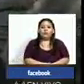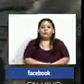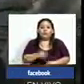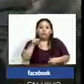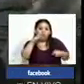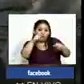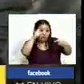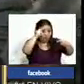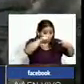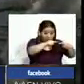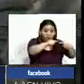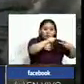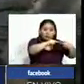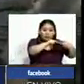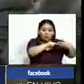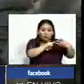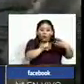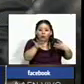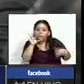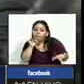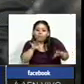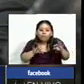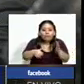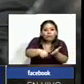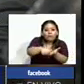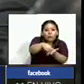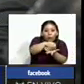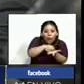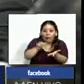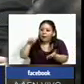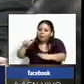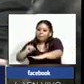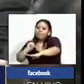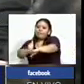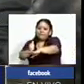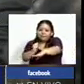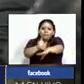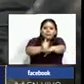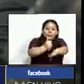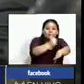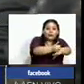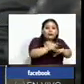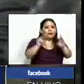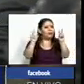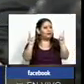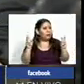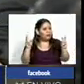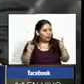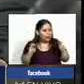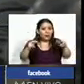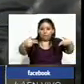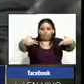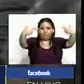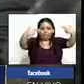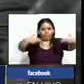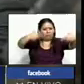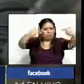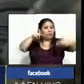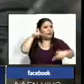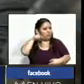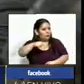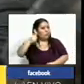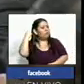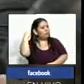criterios para la selección de los municipios? Donde se va a orientar el tema de la videovigilancia es